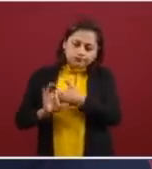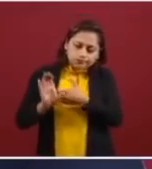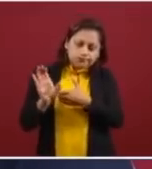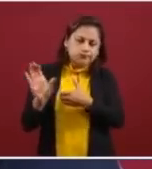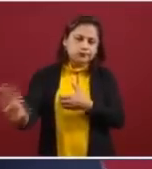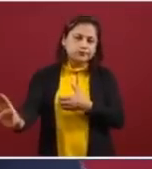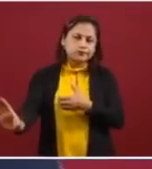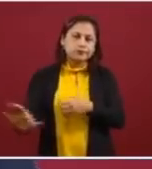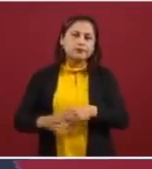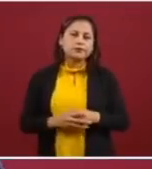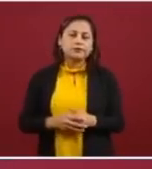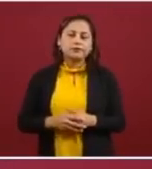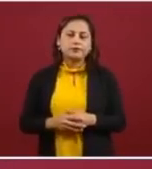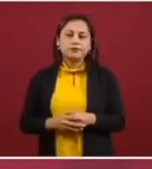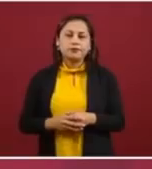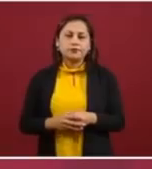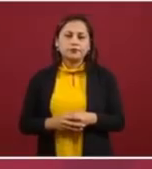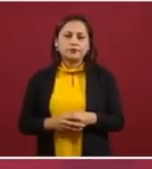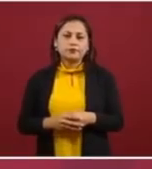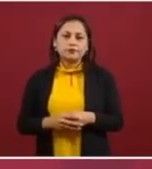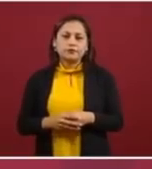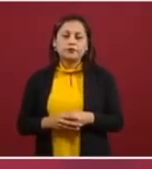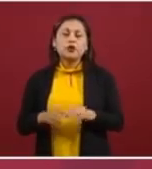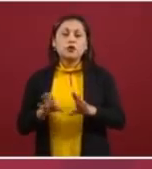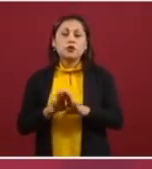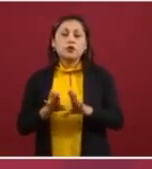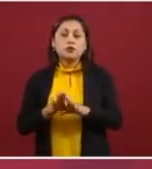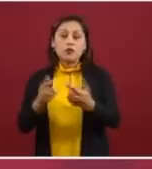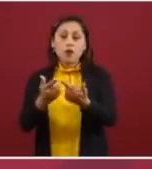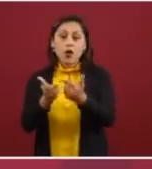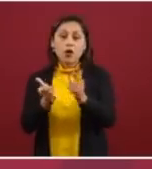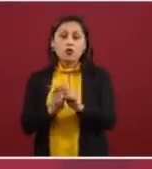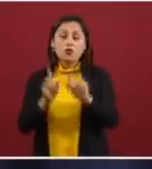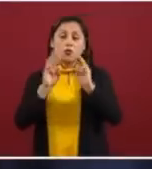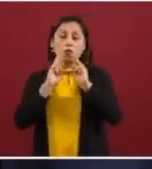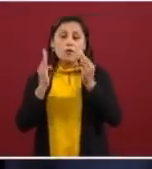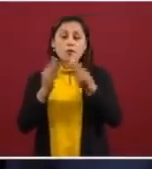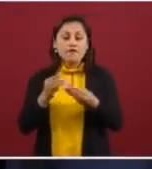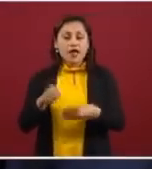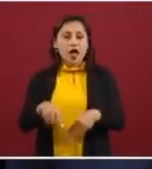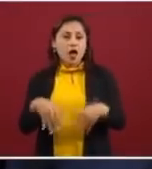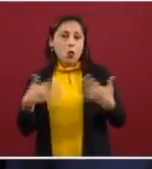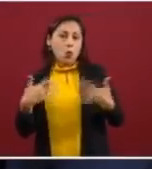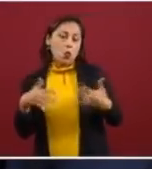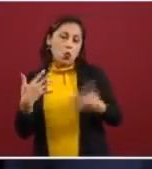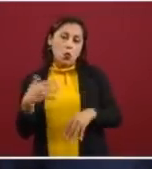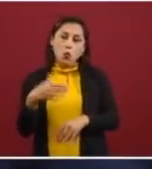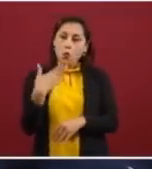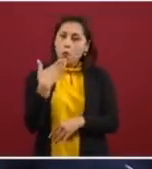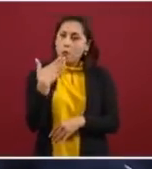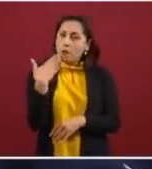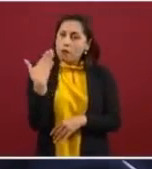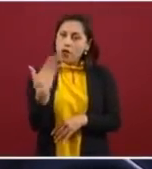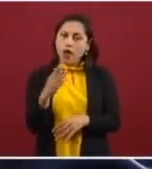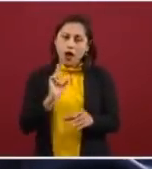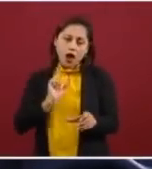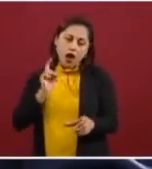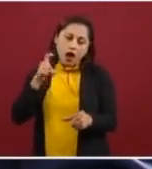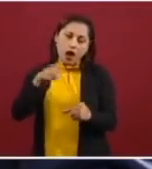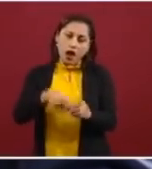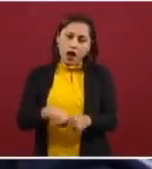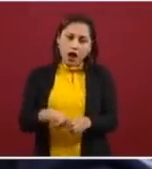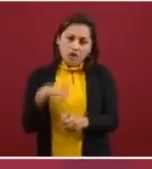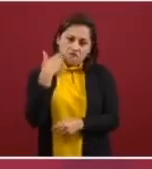El presidente de México, Andrés Manuel López Obrador, se dijo dispuesto a comparecer ante la autoridad para exponer sus razones del por qué